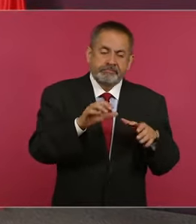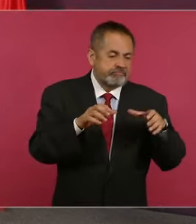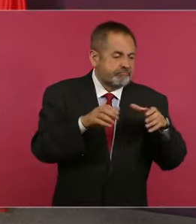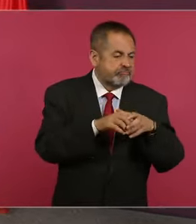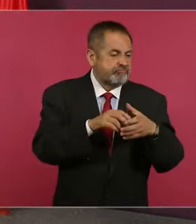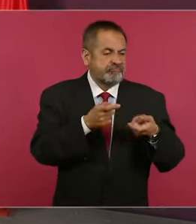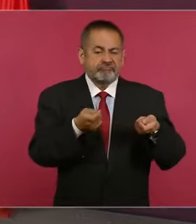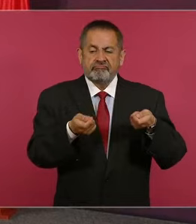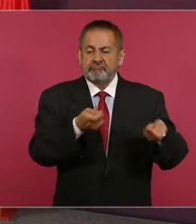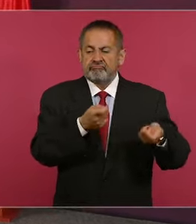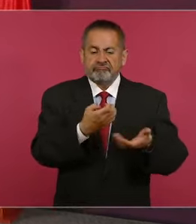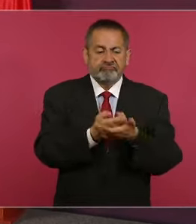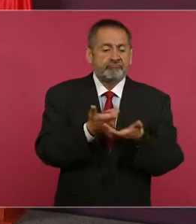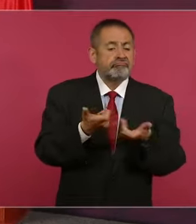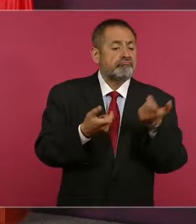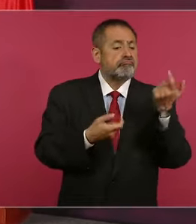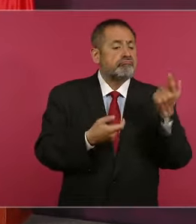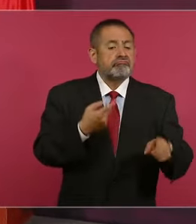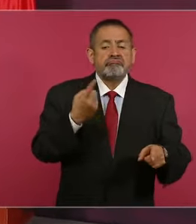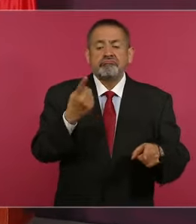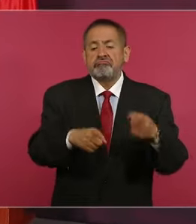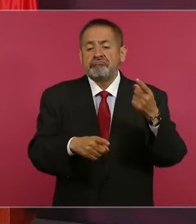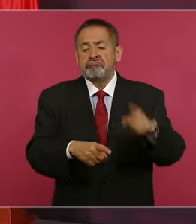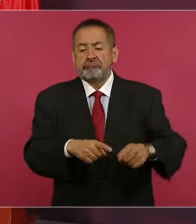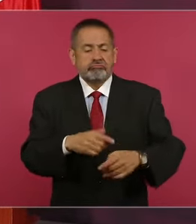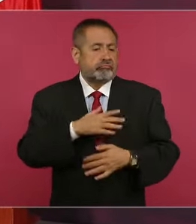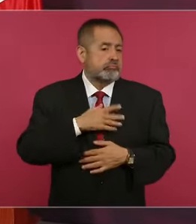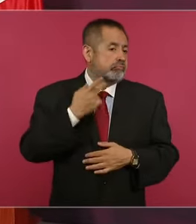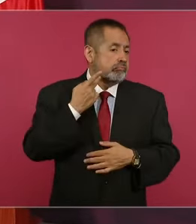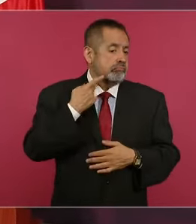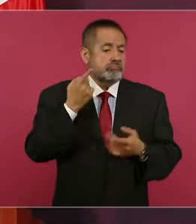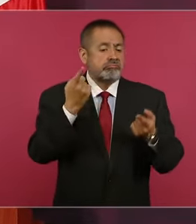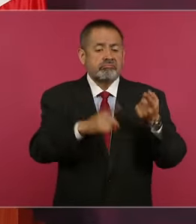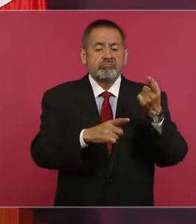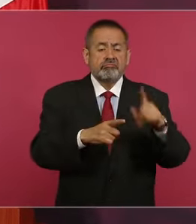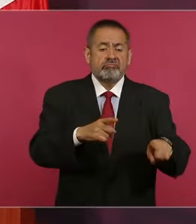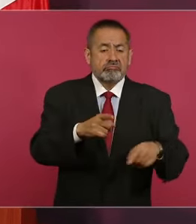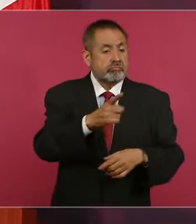del poder económico y del poder político.